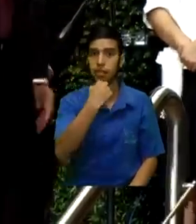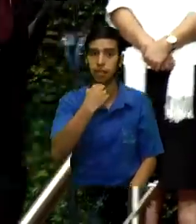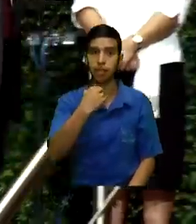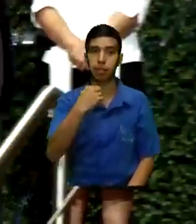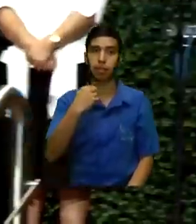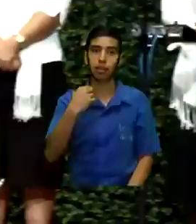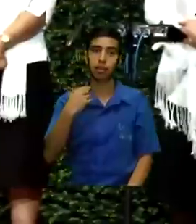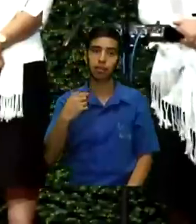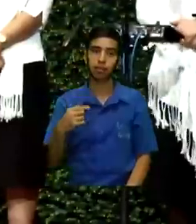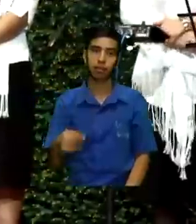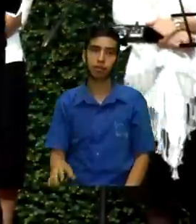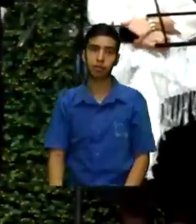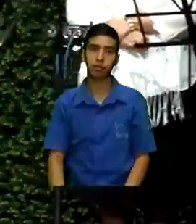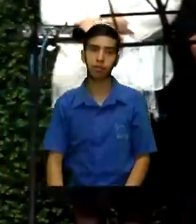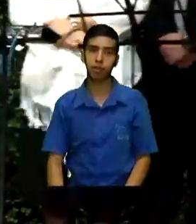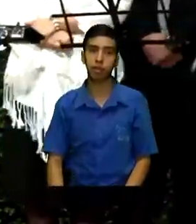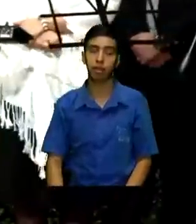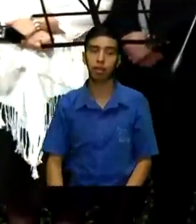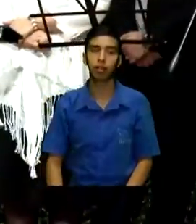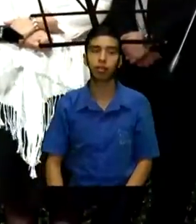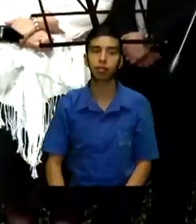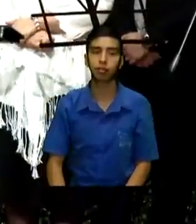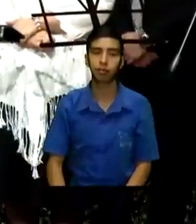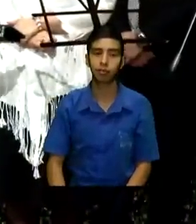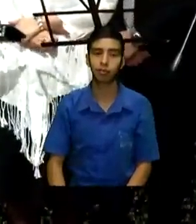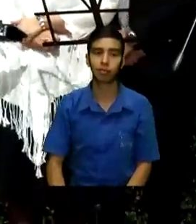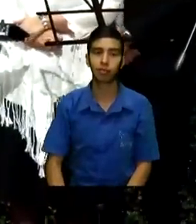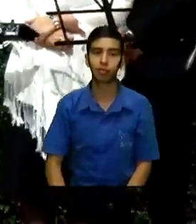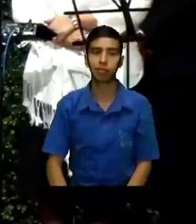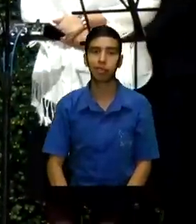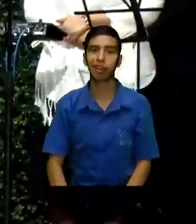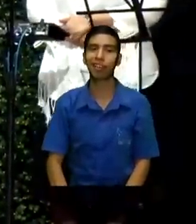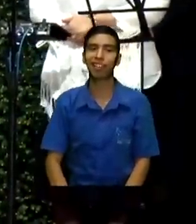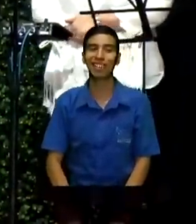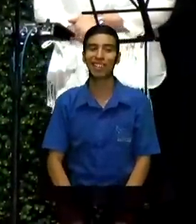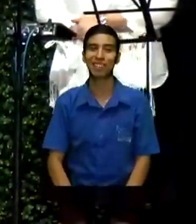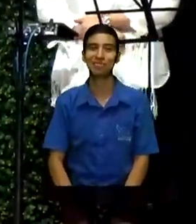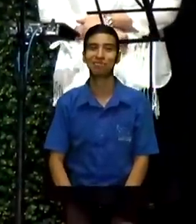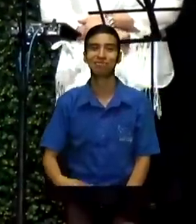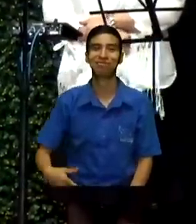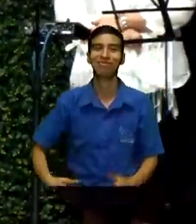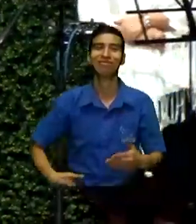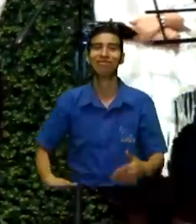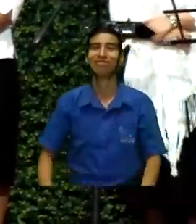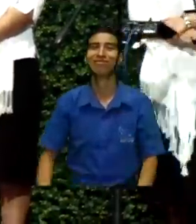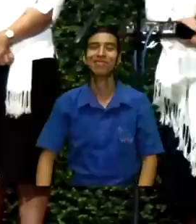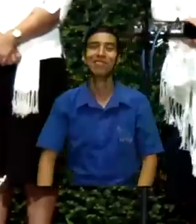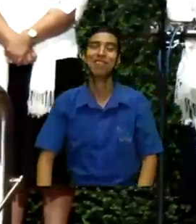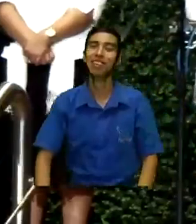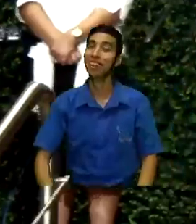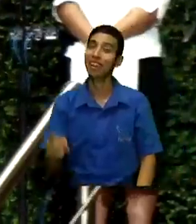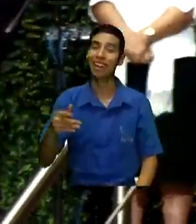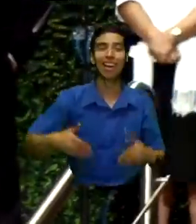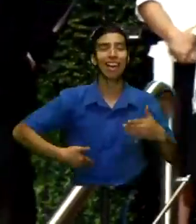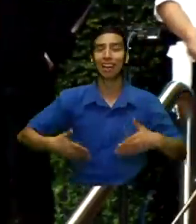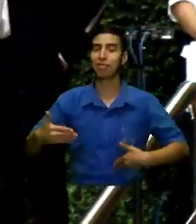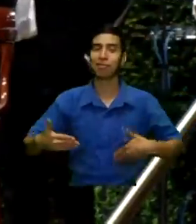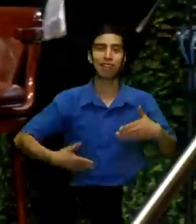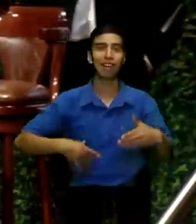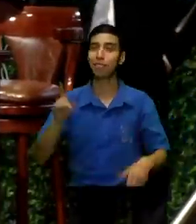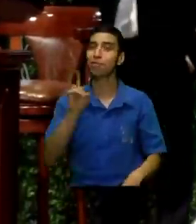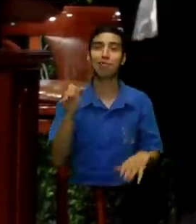Y ahí va el hermano y los pastores. ¡Ah, qué tremendo está el mundo! ¡Terrible! ¡Uy, no!